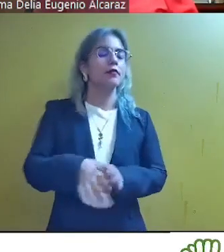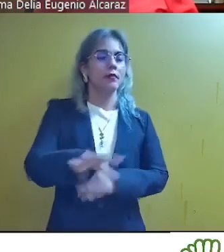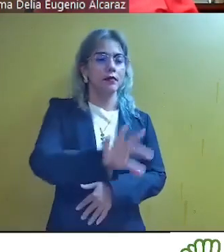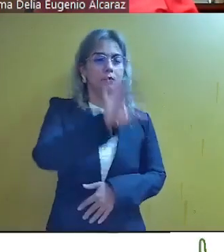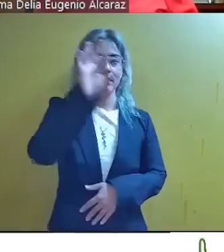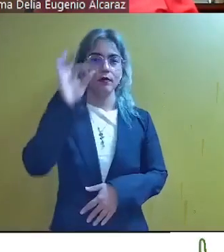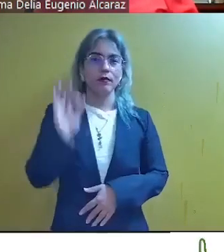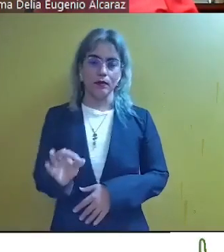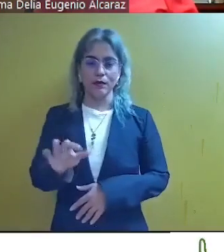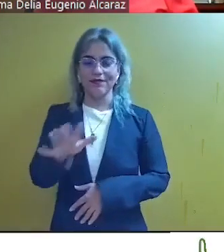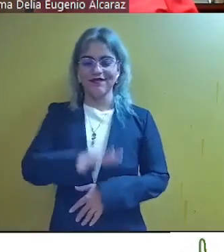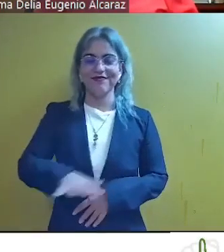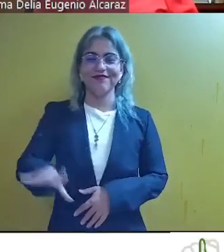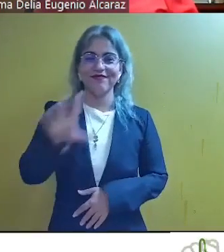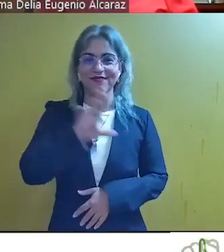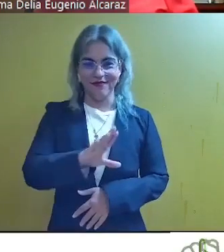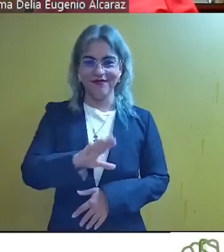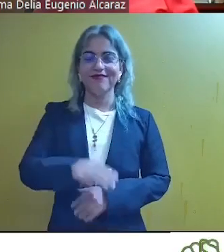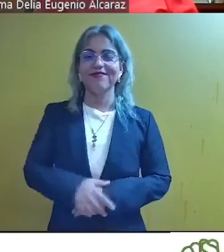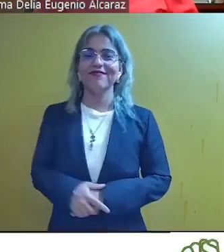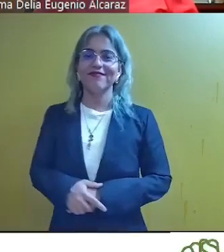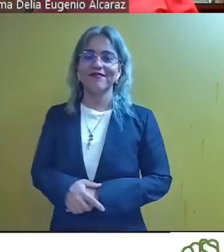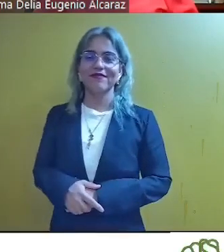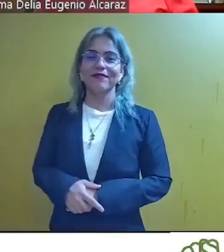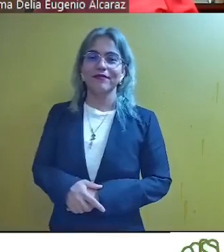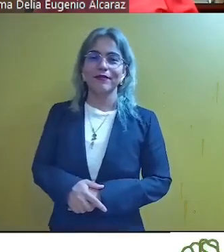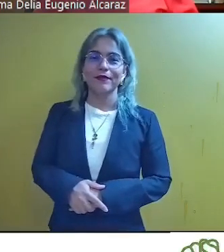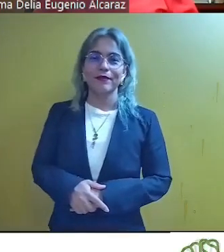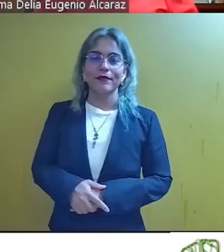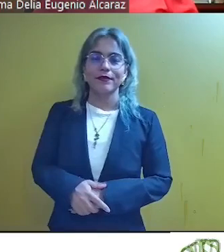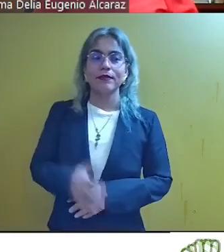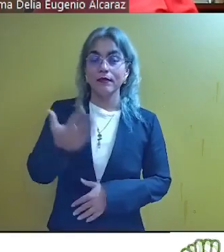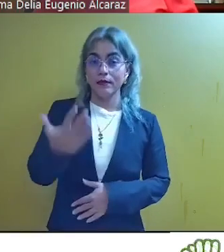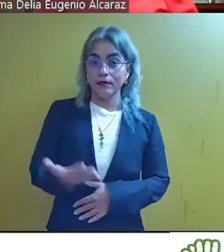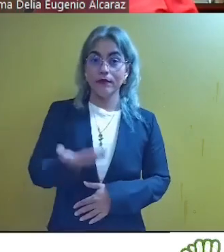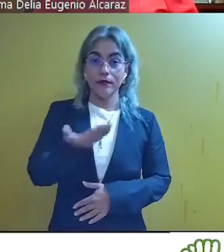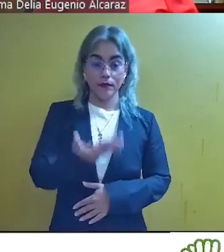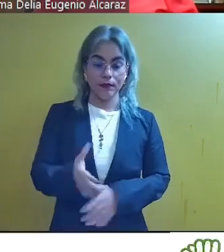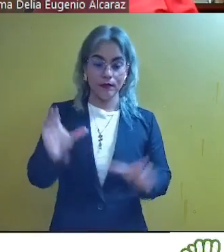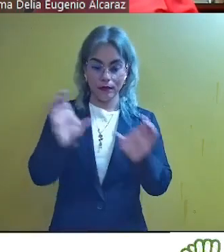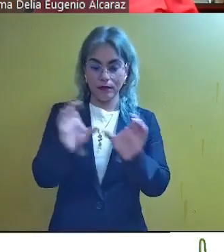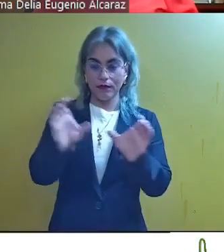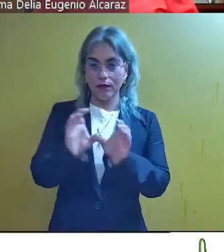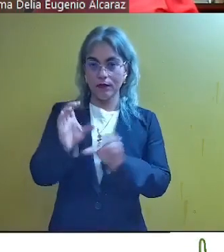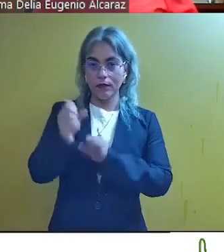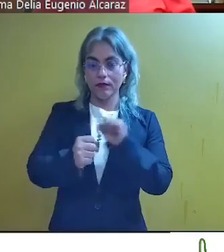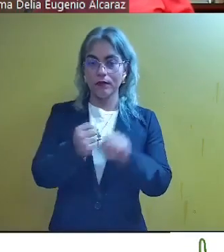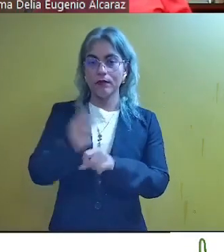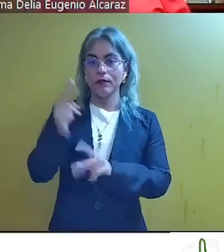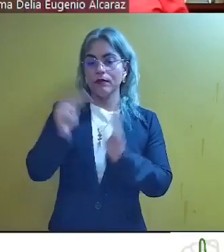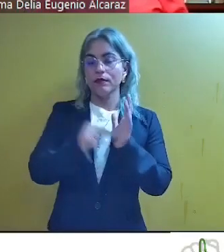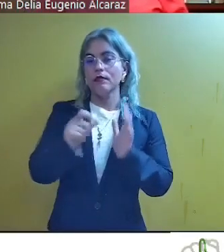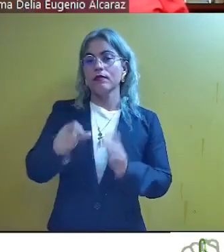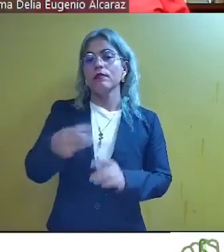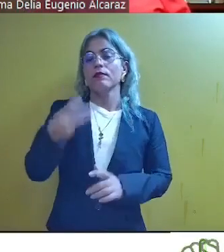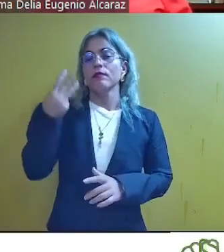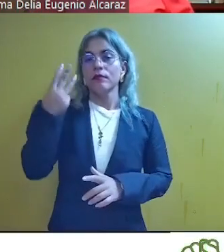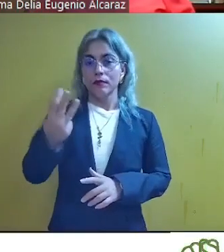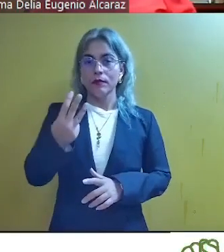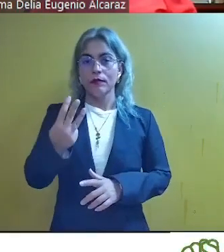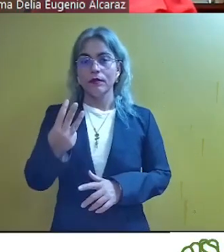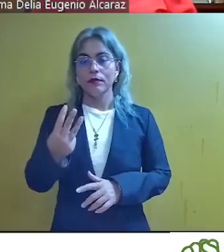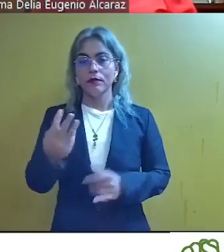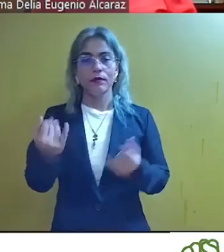cuestión, amparándose en que las consejerías propietarias derivadas de la convocatoria de 2023 o las derivadas del procedimiento